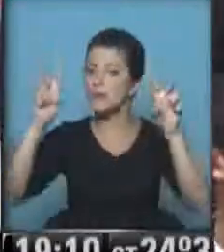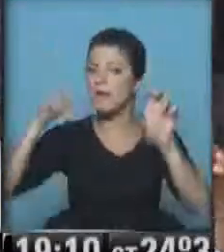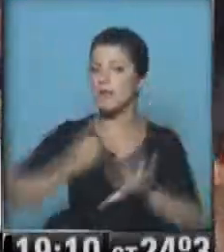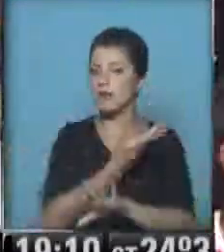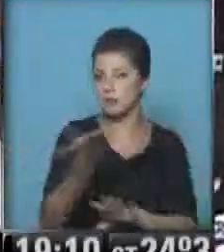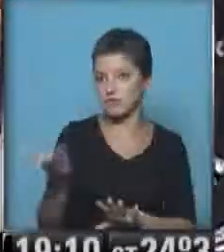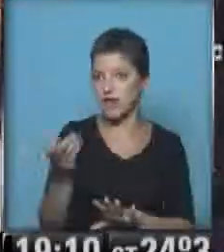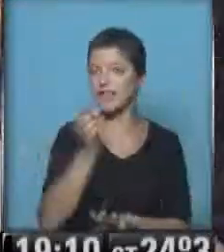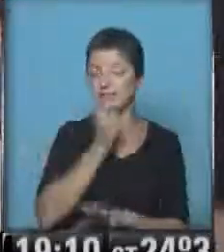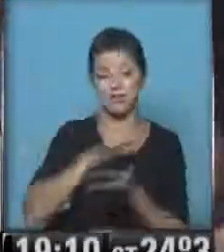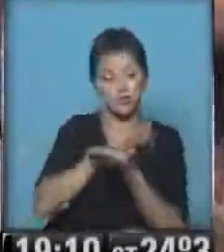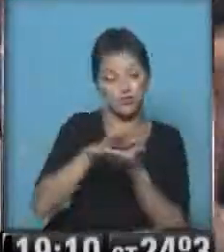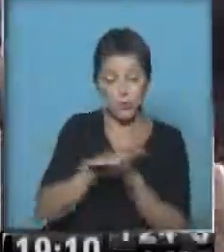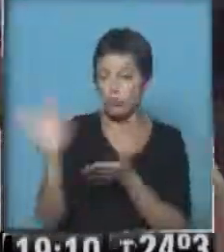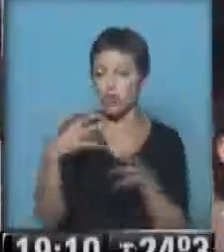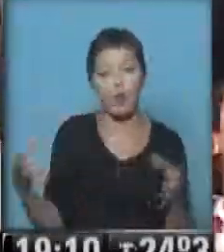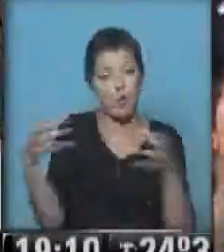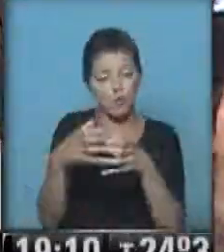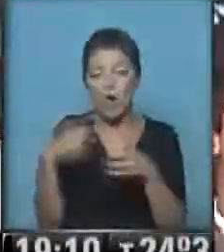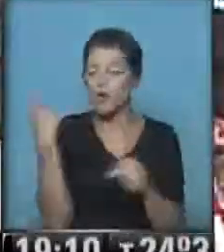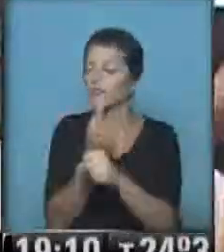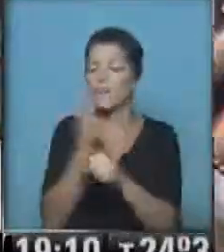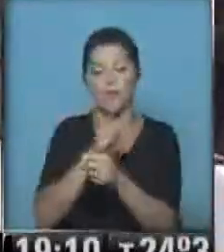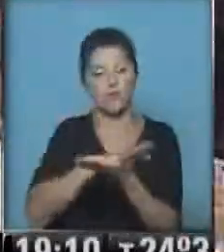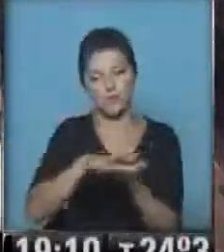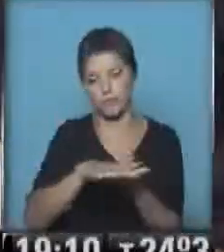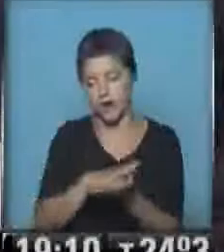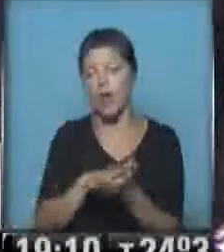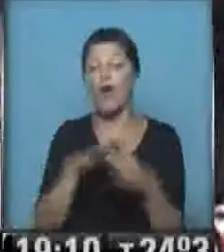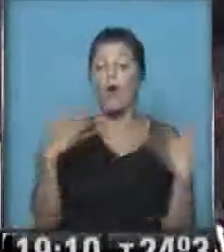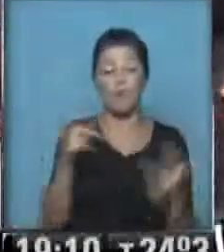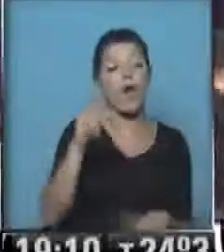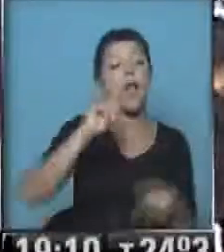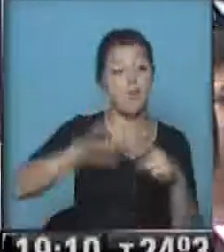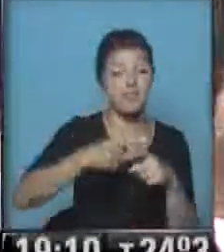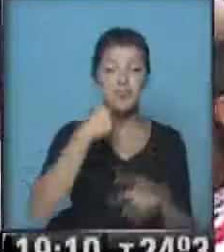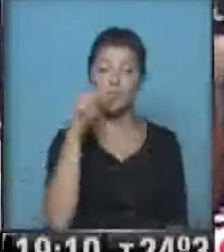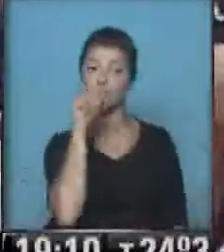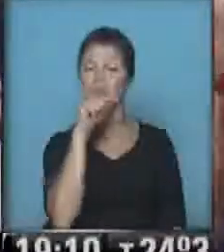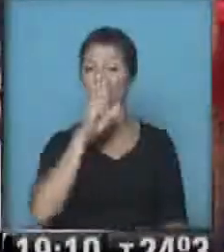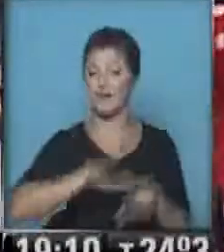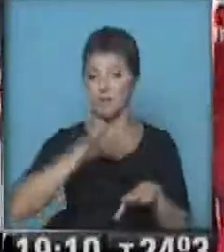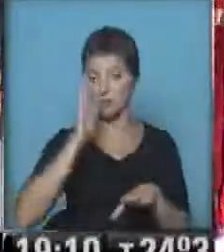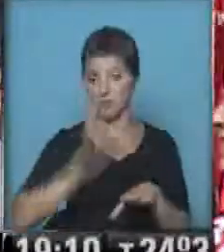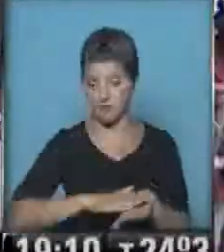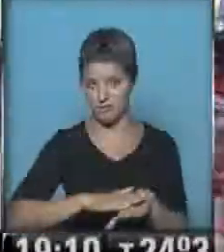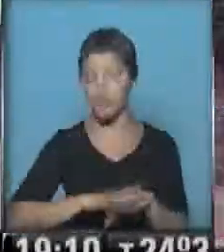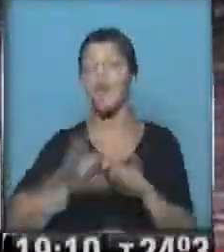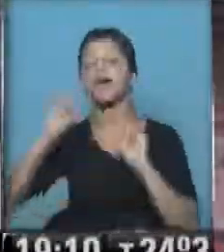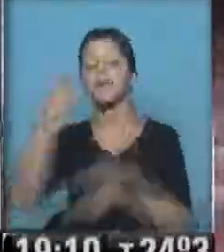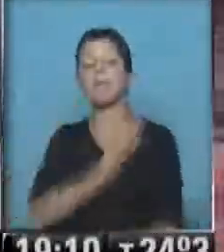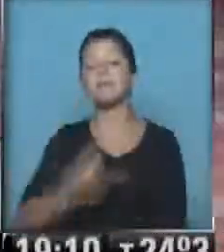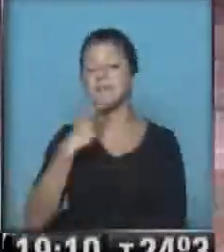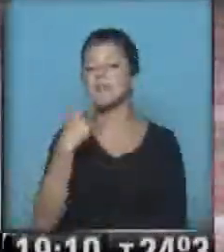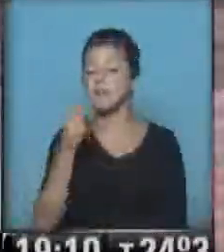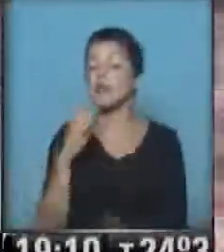si no lo solucionamos entre todos, no se puede. Definitivamente a los políticos les digo, asuman la responsabilidad. D'Onofrio también reconoció